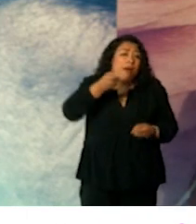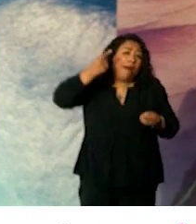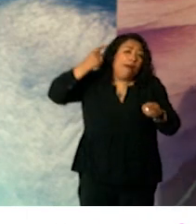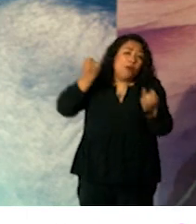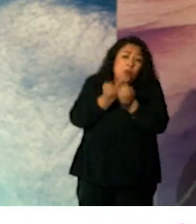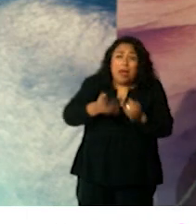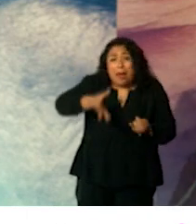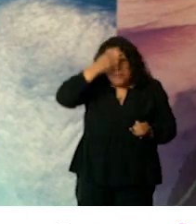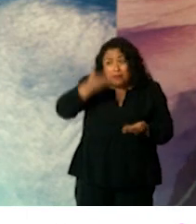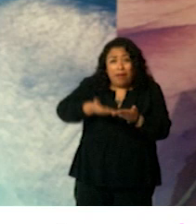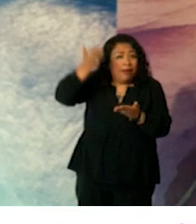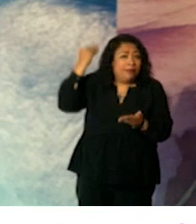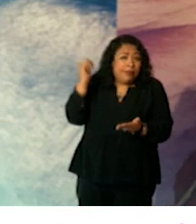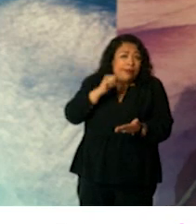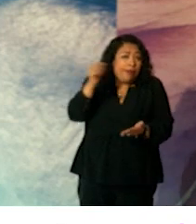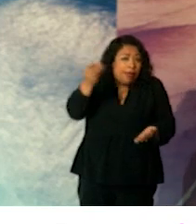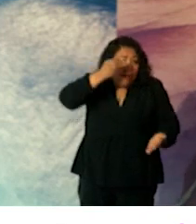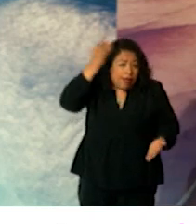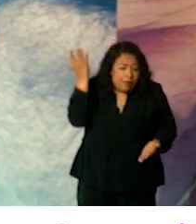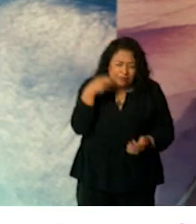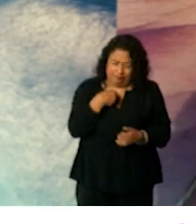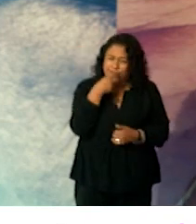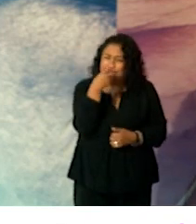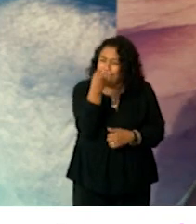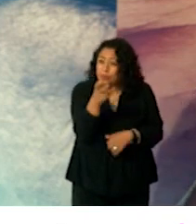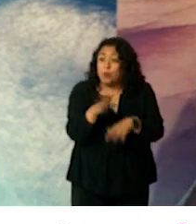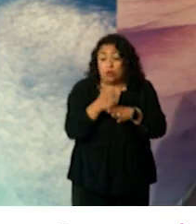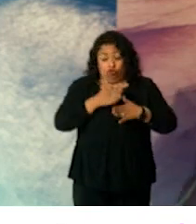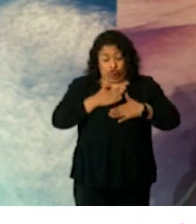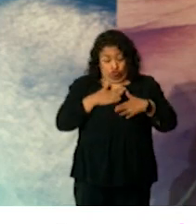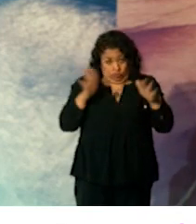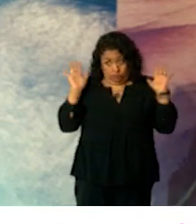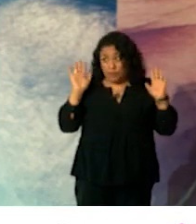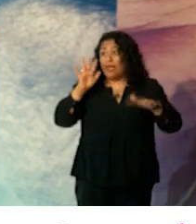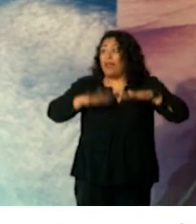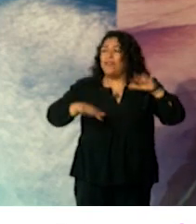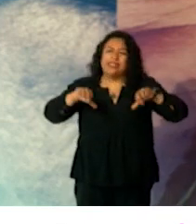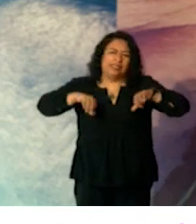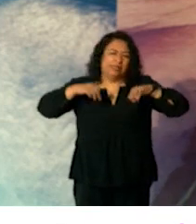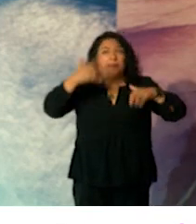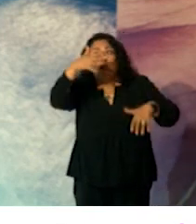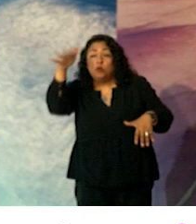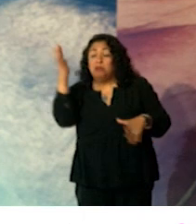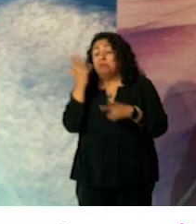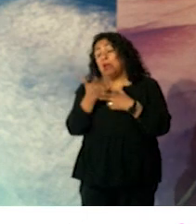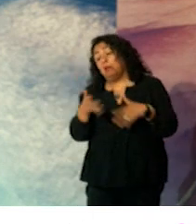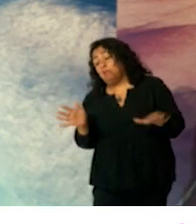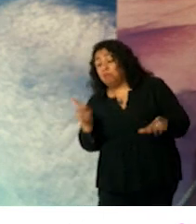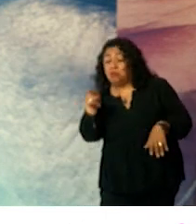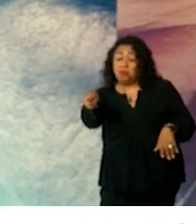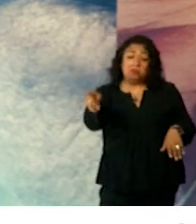estamos aprendiendo del pasado. Y eso se los digo porque, pues, y a mí me ha tocado de que luego adultos y adultos nos dicen como, pues tú,